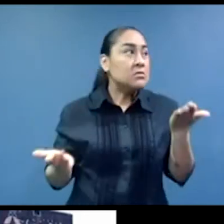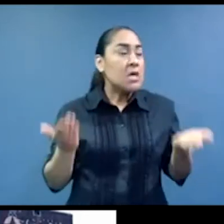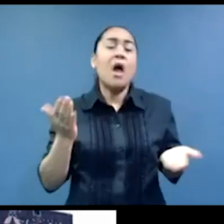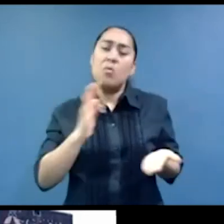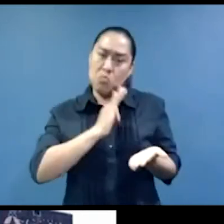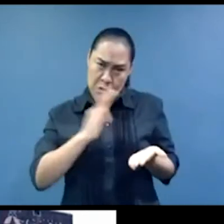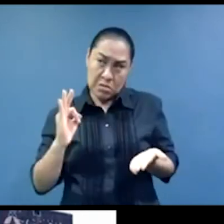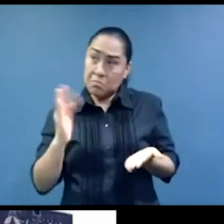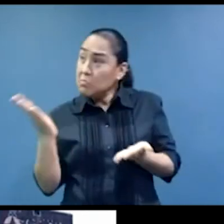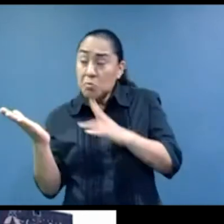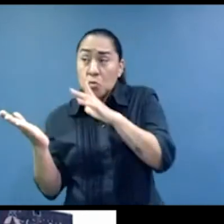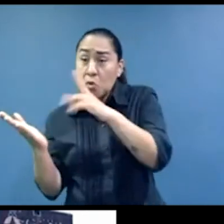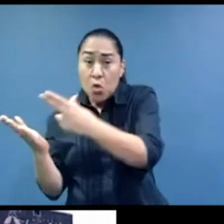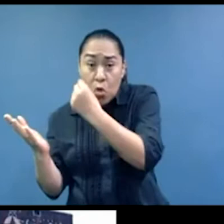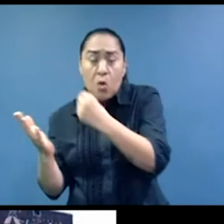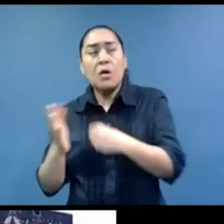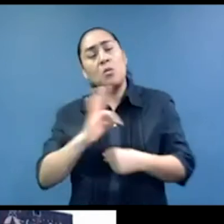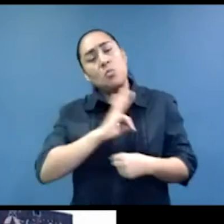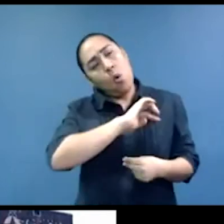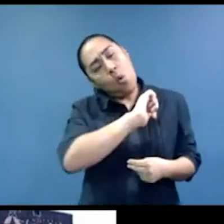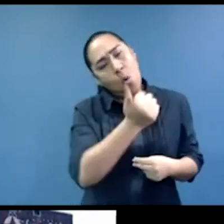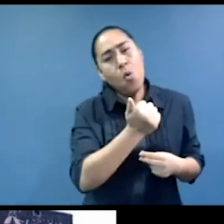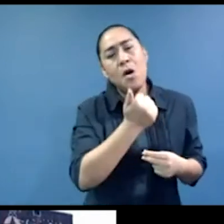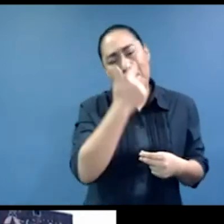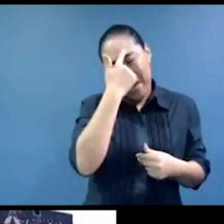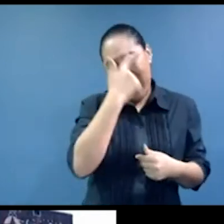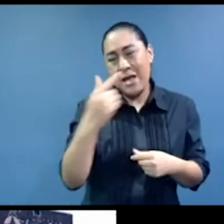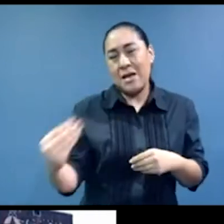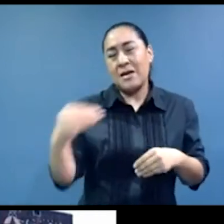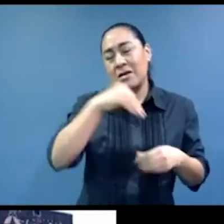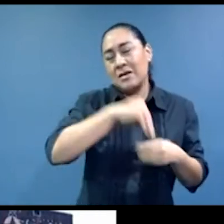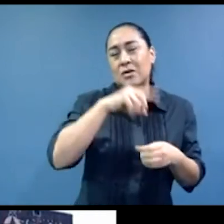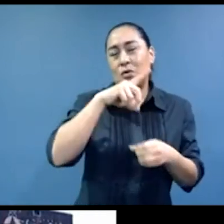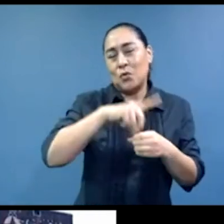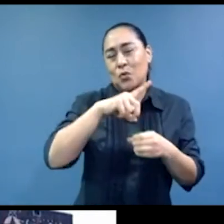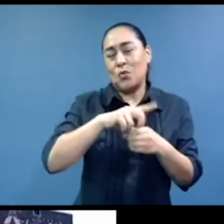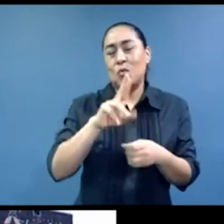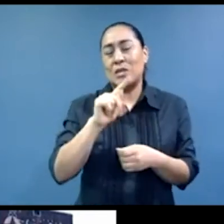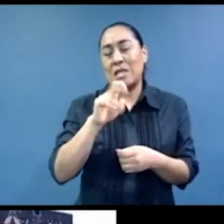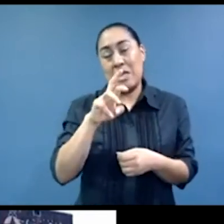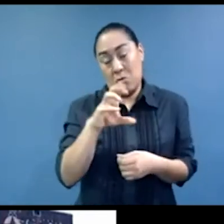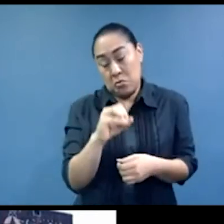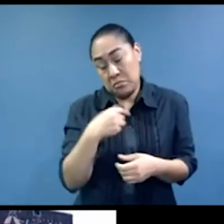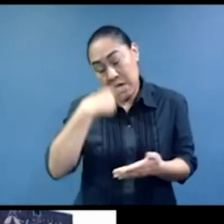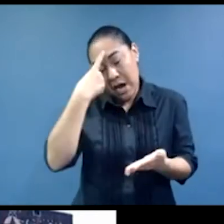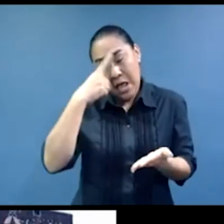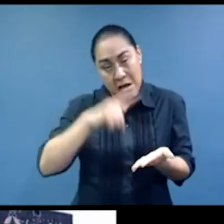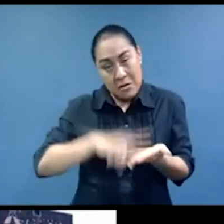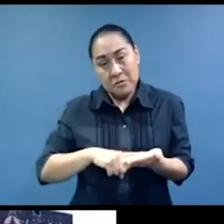una a un desarrollo de este tipo que, que pues bueno, o sea, creo que contamos con los